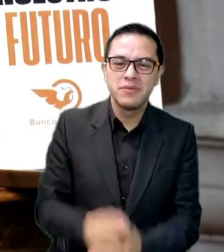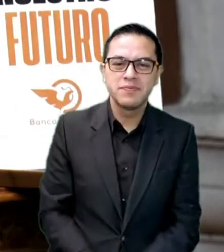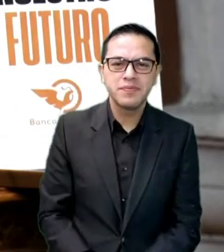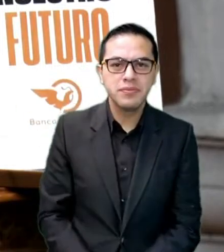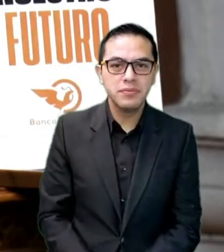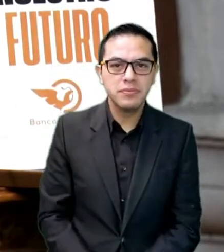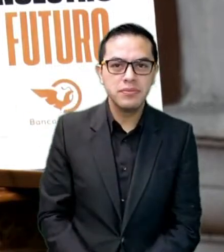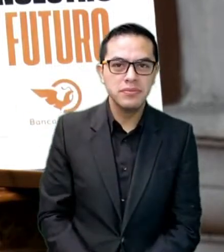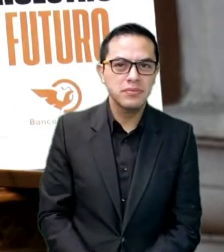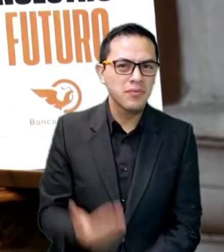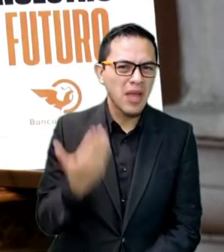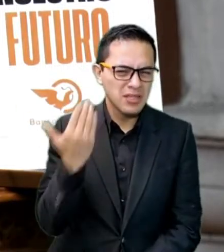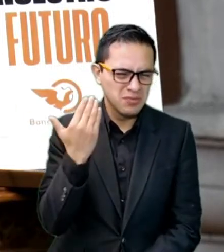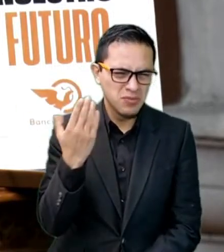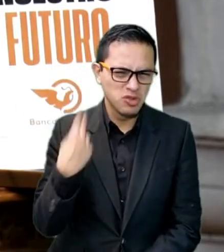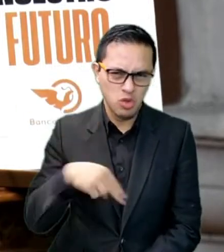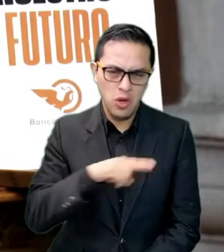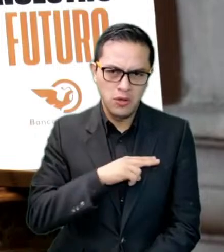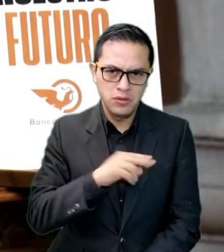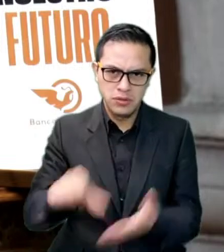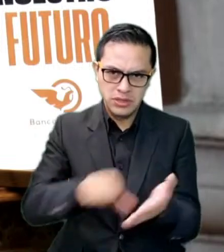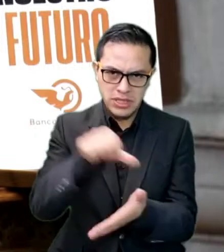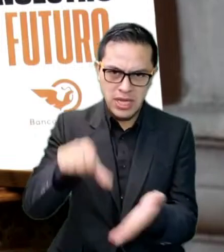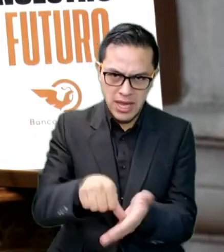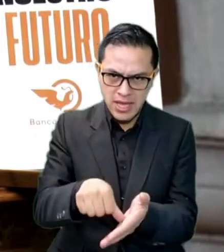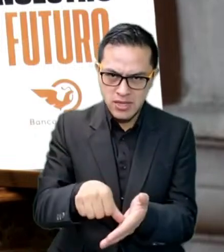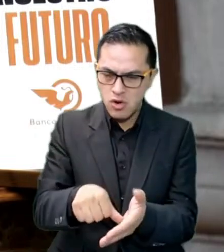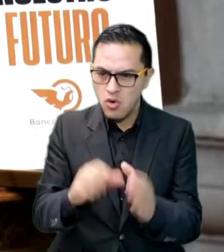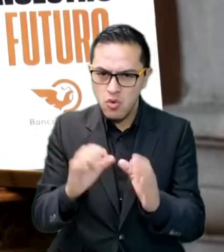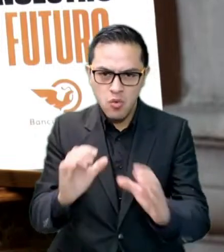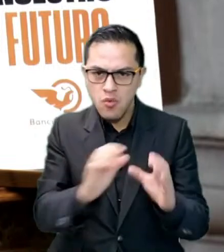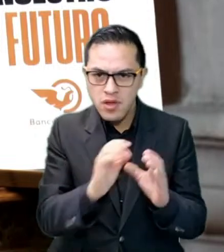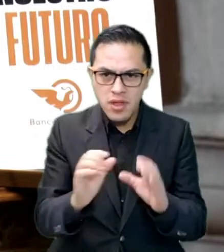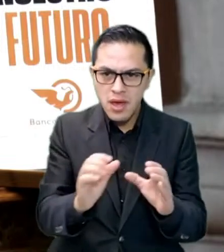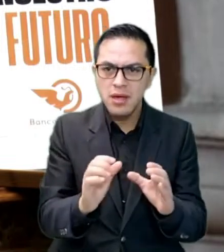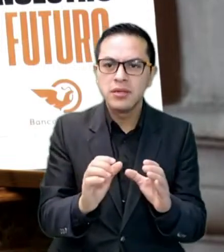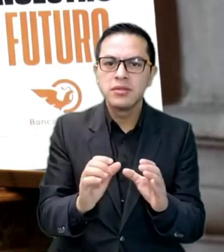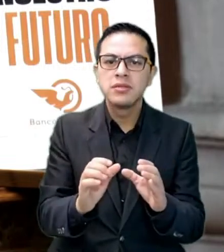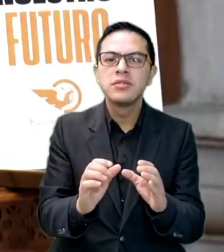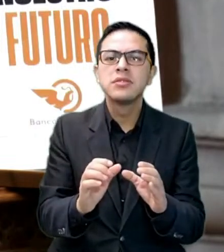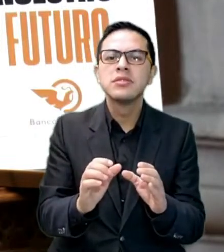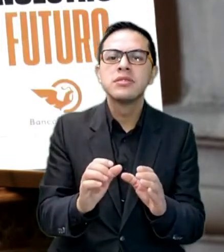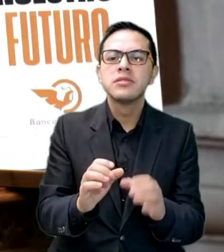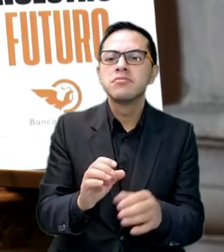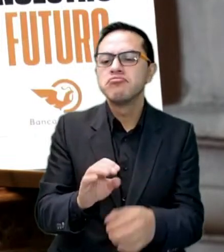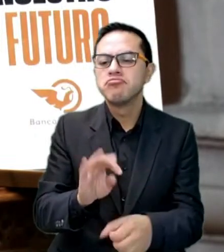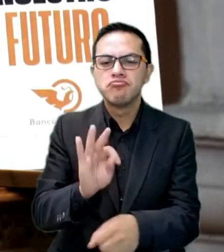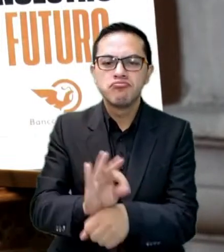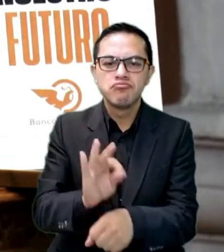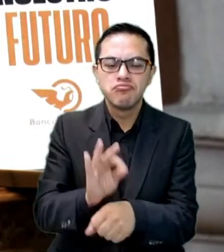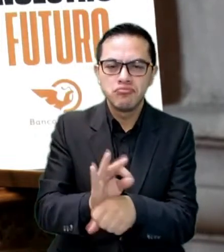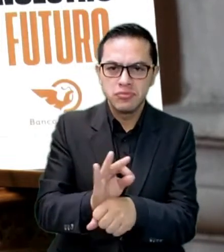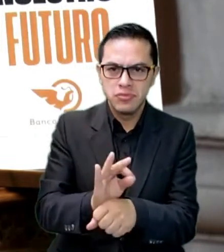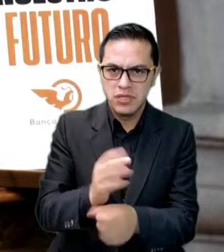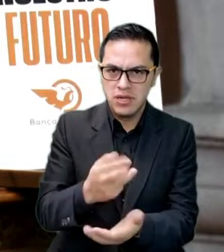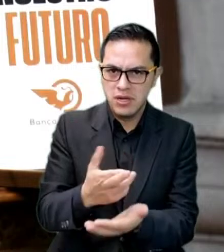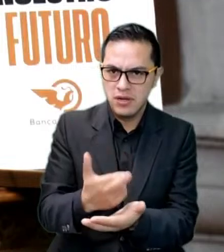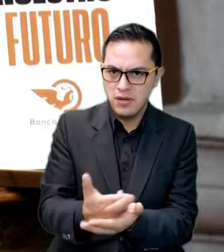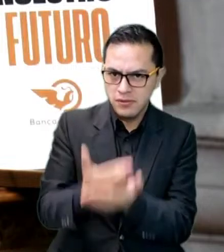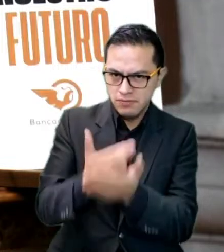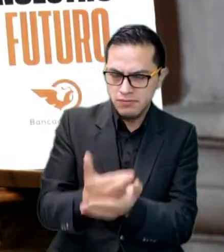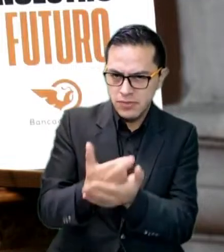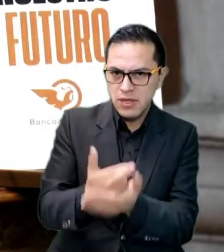oportunidad de visitar el Centro de Prevención y Readaptación Social de Almoloya de Juárez, popularmente llamado